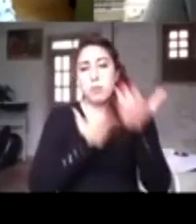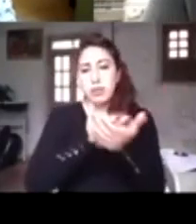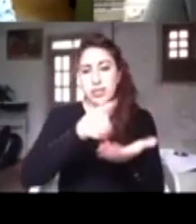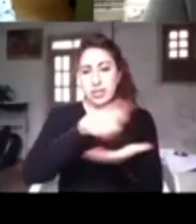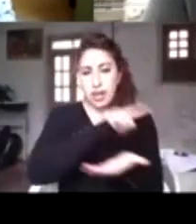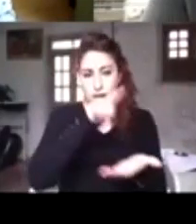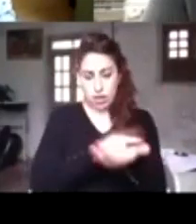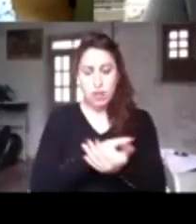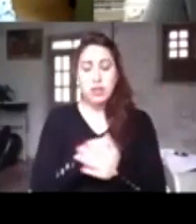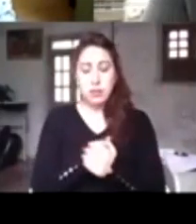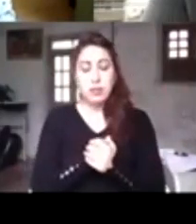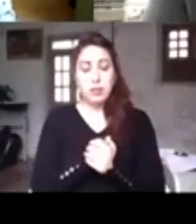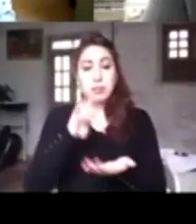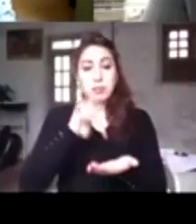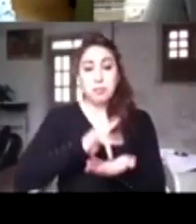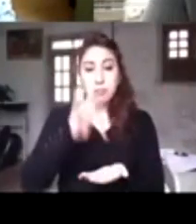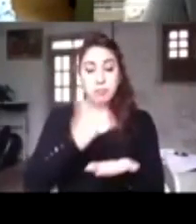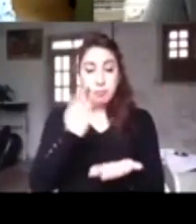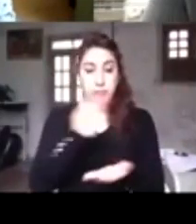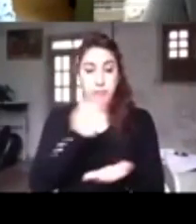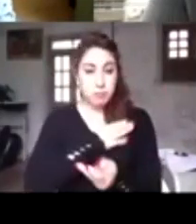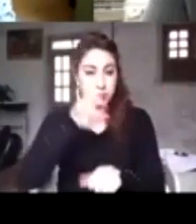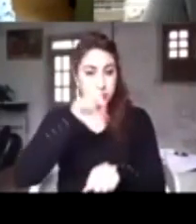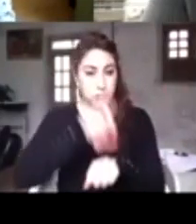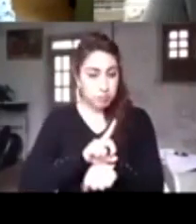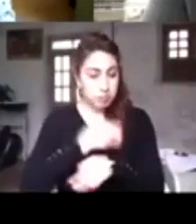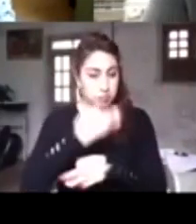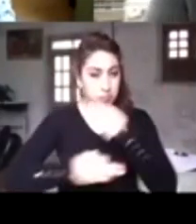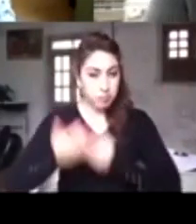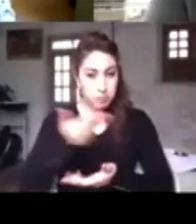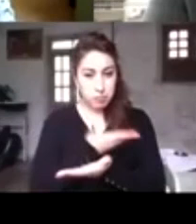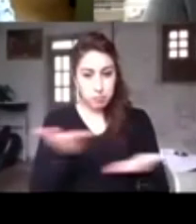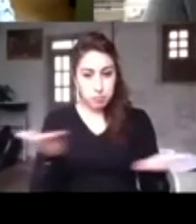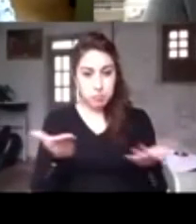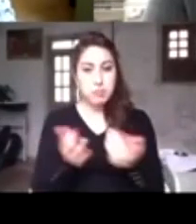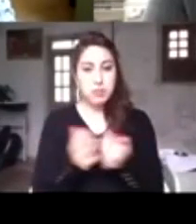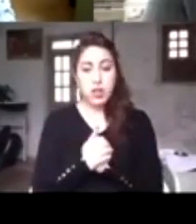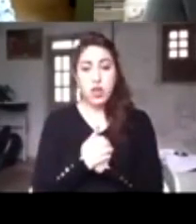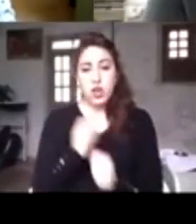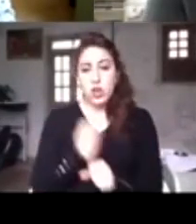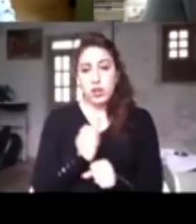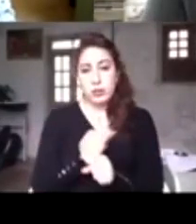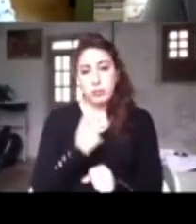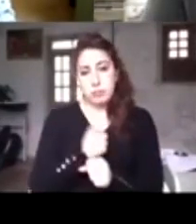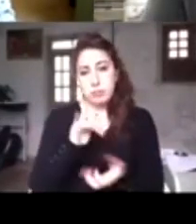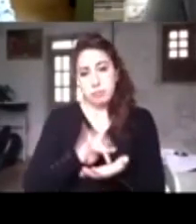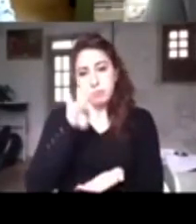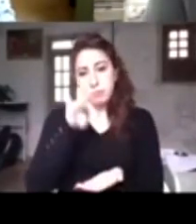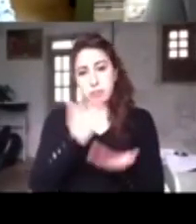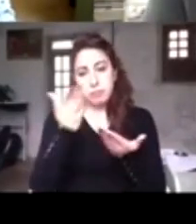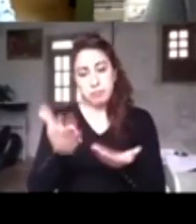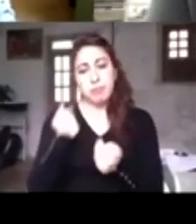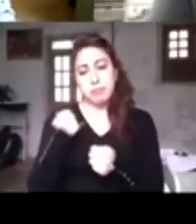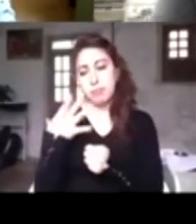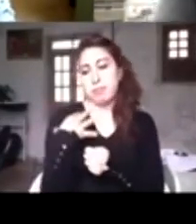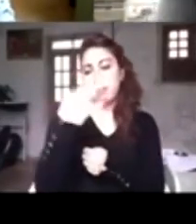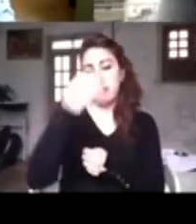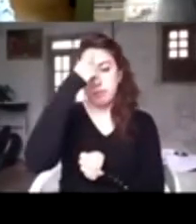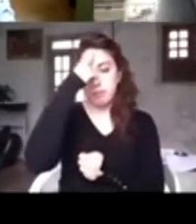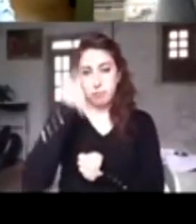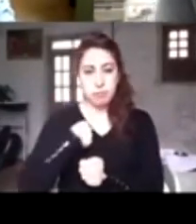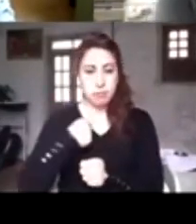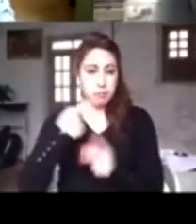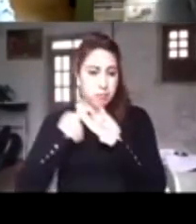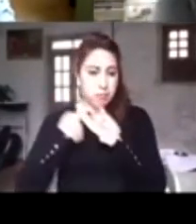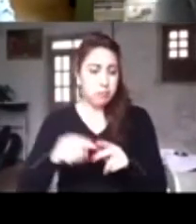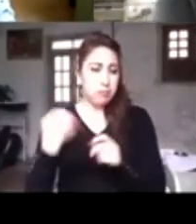días a todos. Pues primero quisiera darles las gracias por permitirme participar en este taller